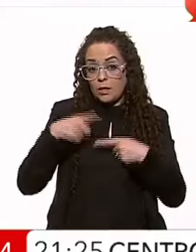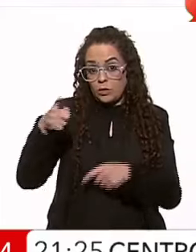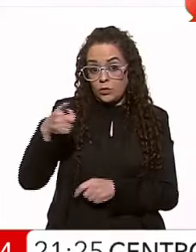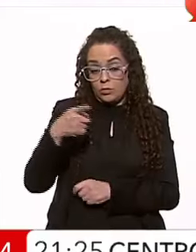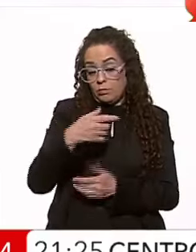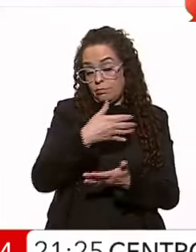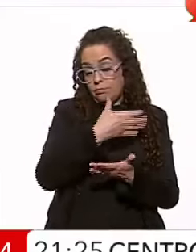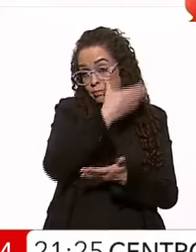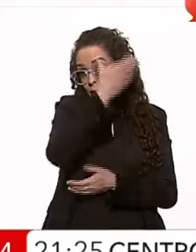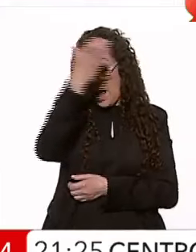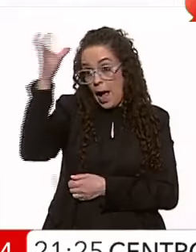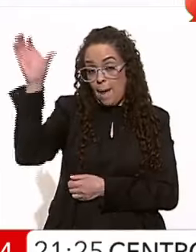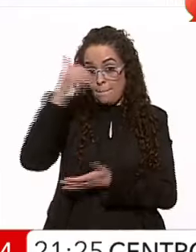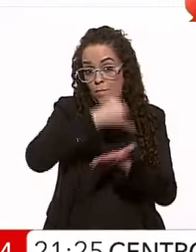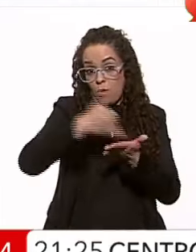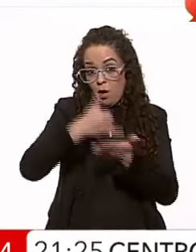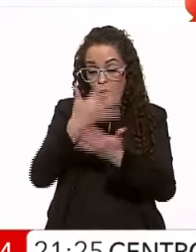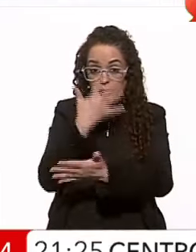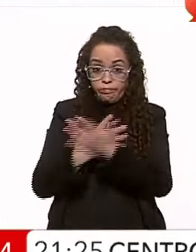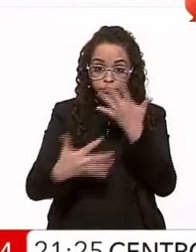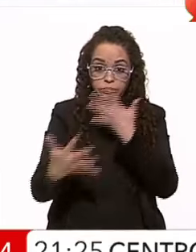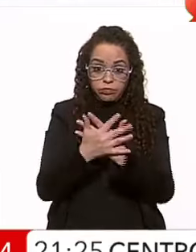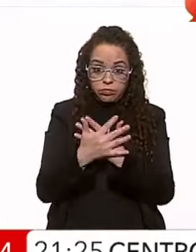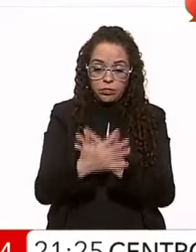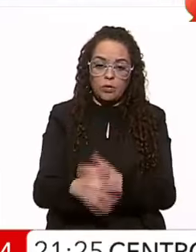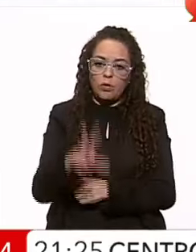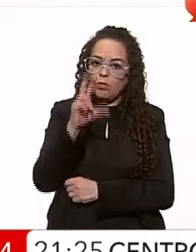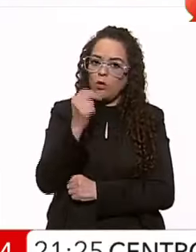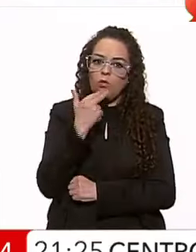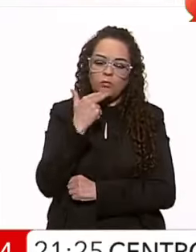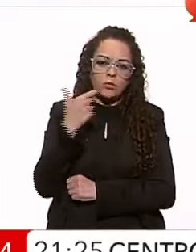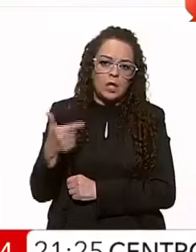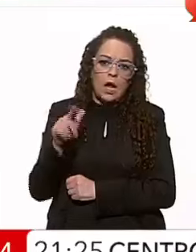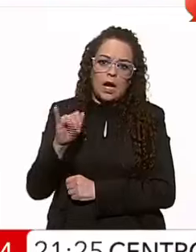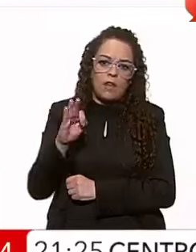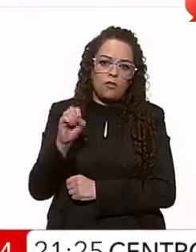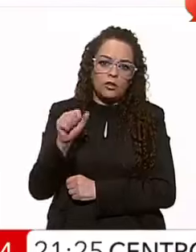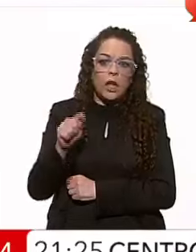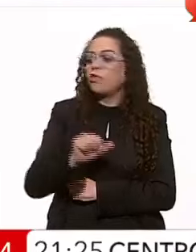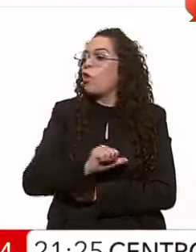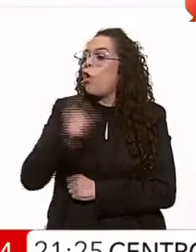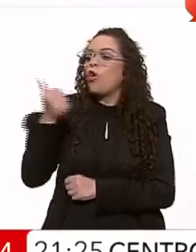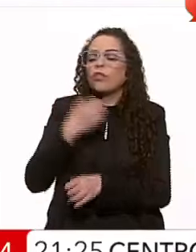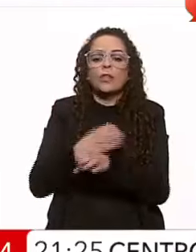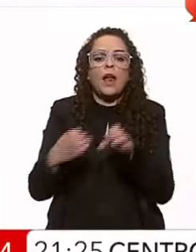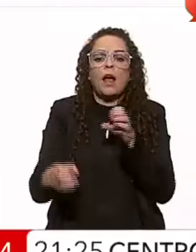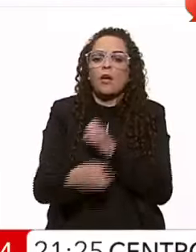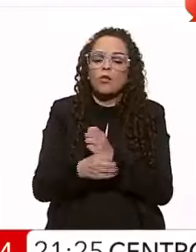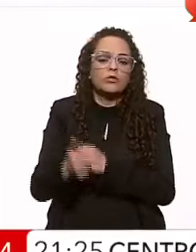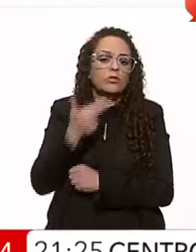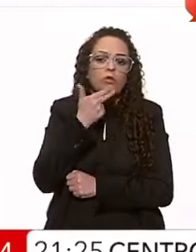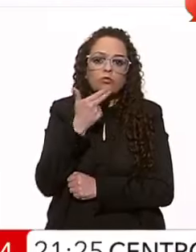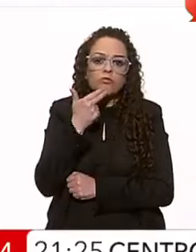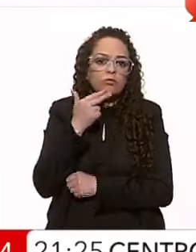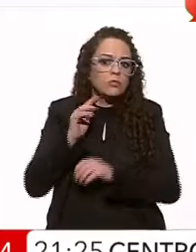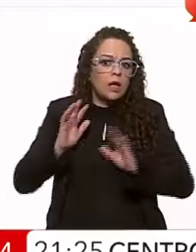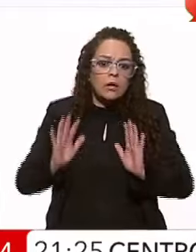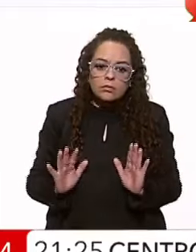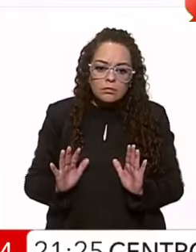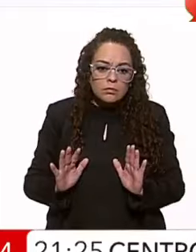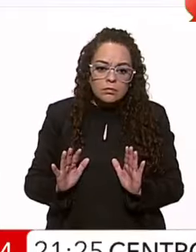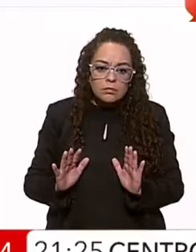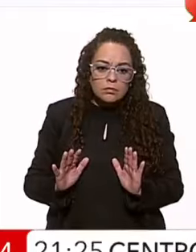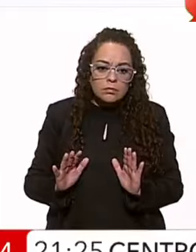las agricultoras, pudieran dejar de usar glifosato y tuvieran algunas opciones distintas.